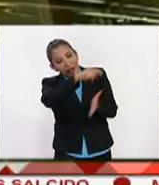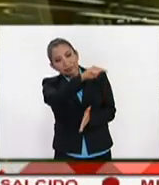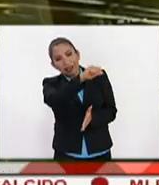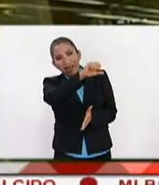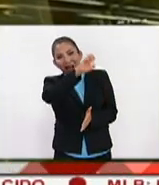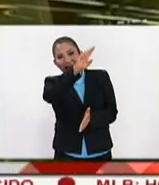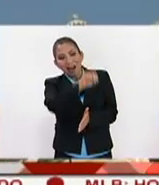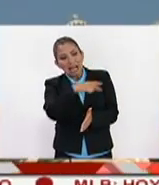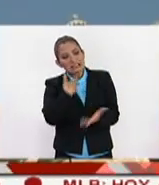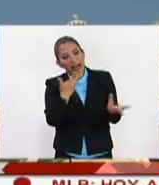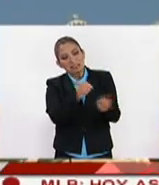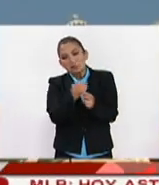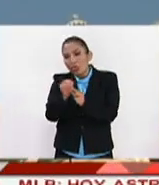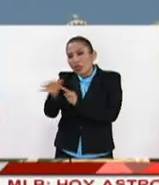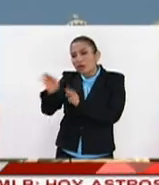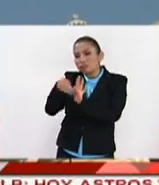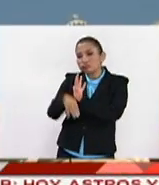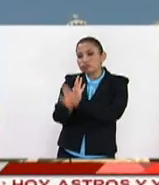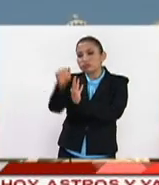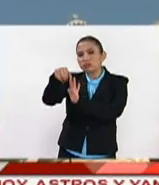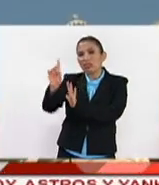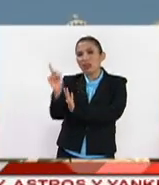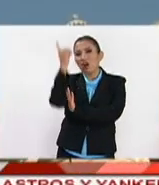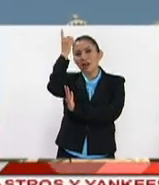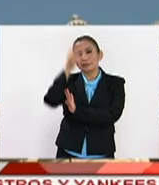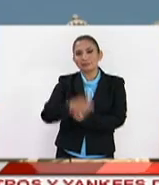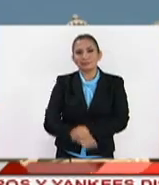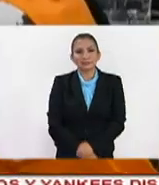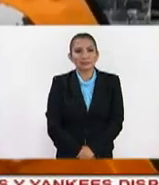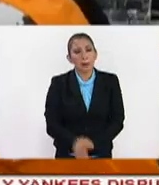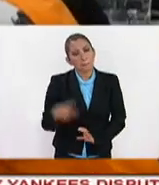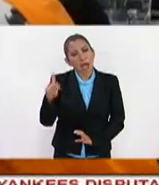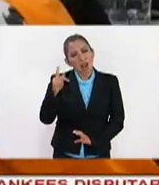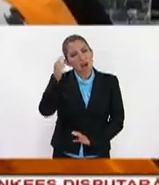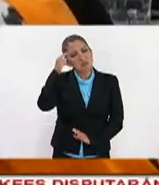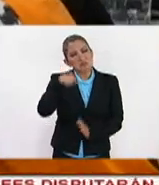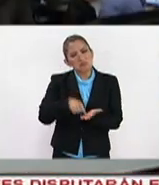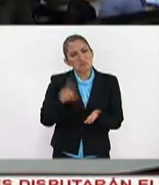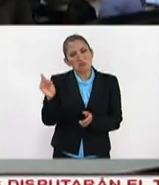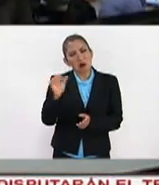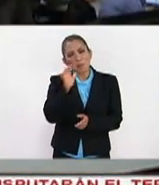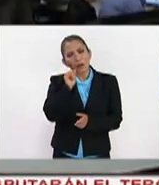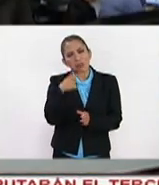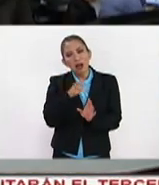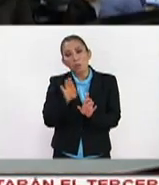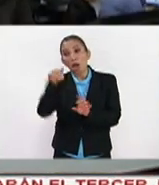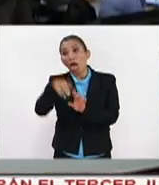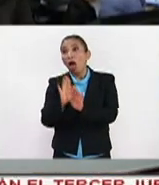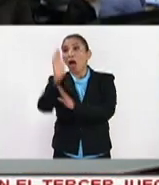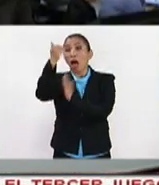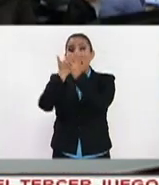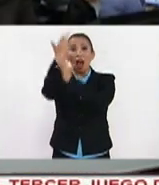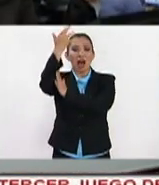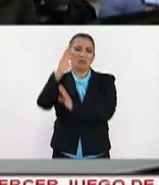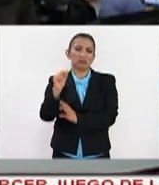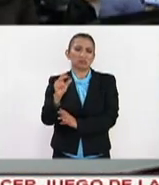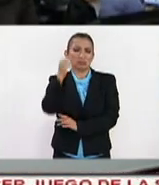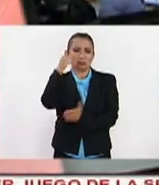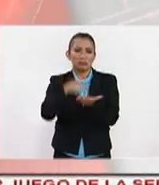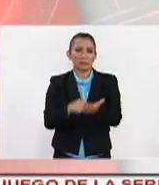el Telecán han generado volatilidad en el tipo de cambio, pero descartó manejos fuera de lo ordinario en el